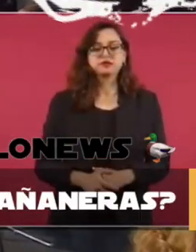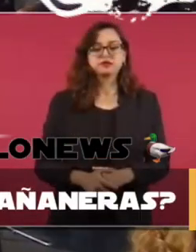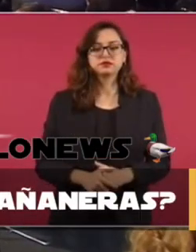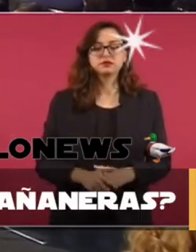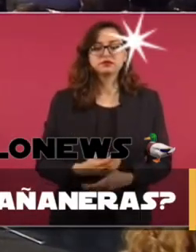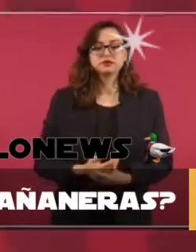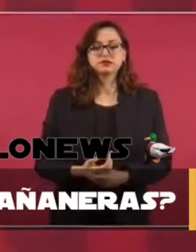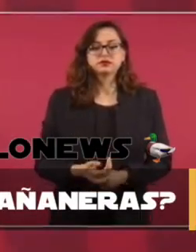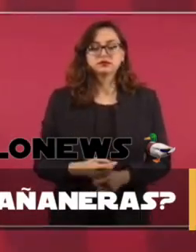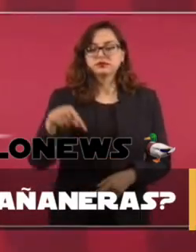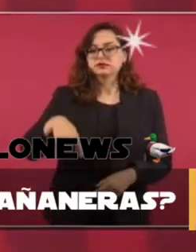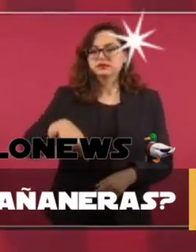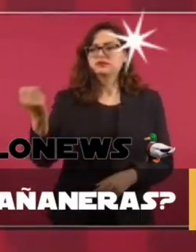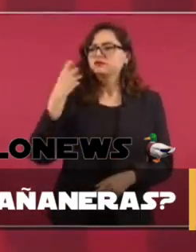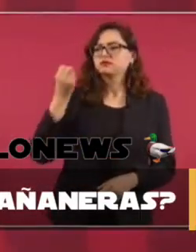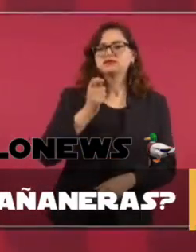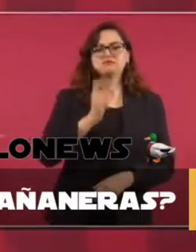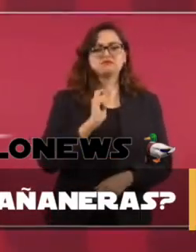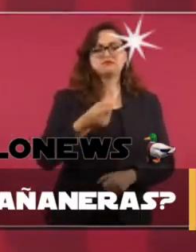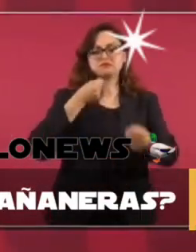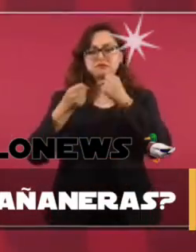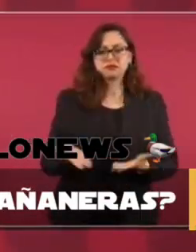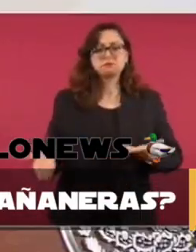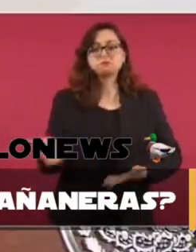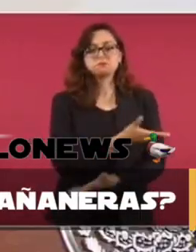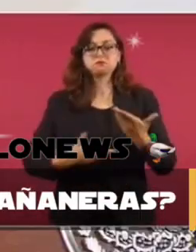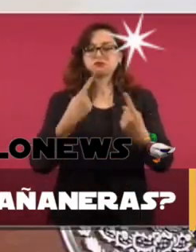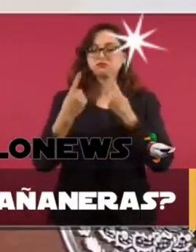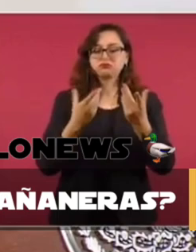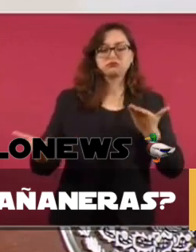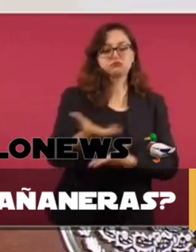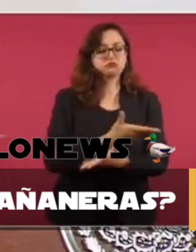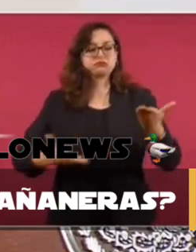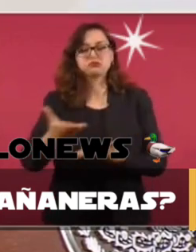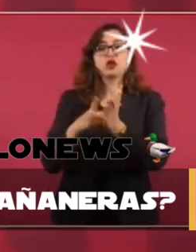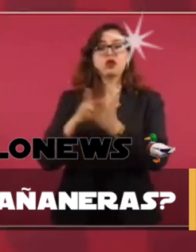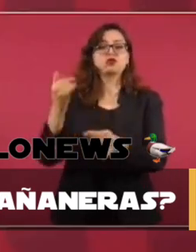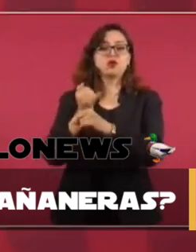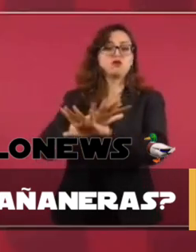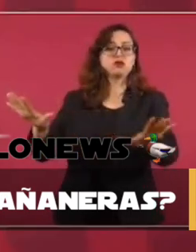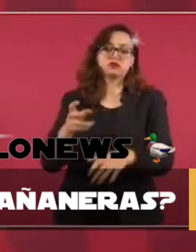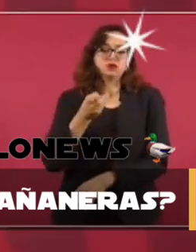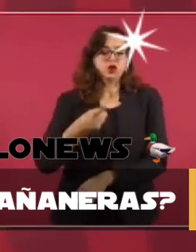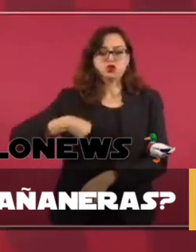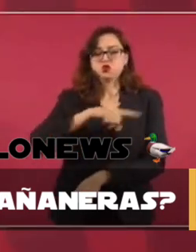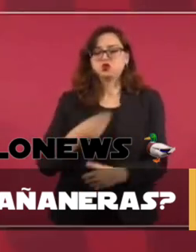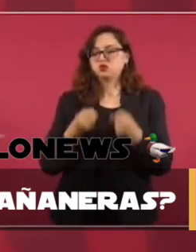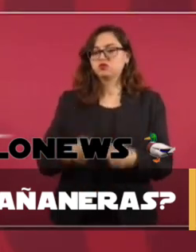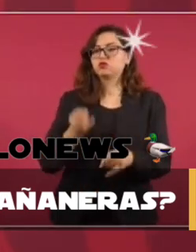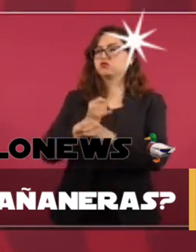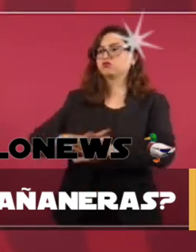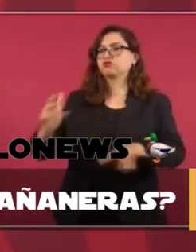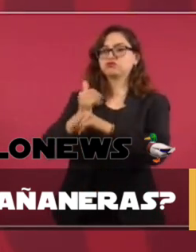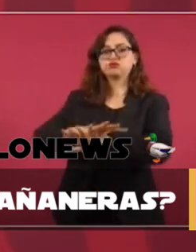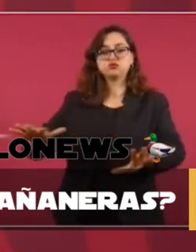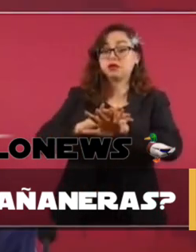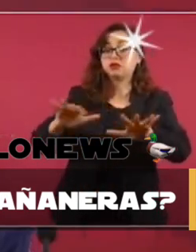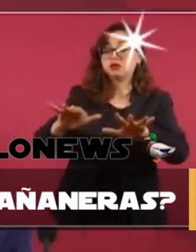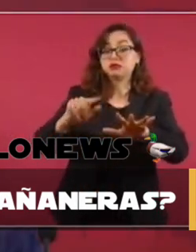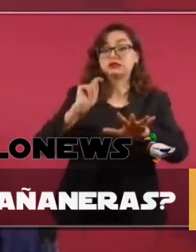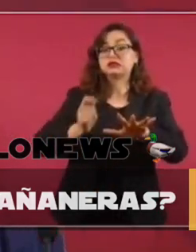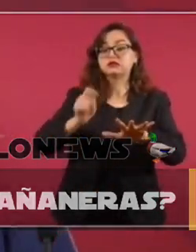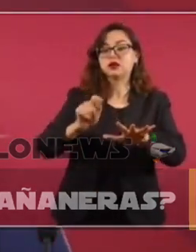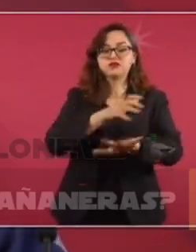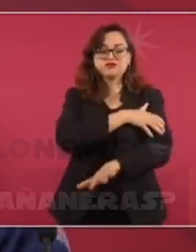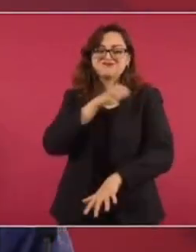Este es un diálogo circular. Se garantiza el derecho del pueblo a la información. Y se dice que información es poder. Y